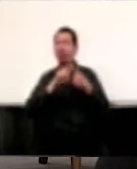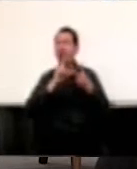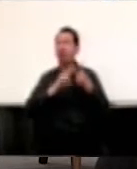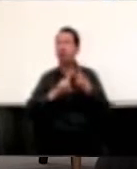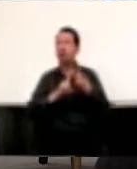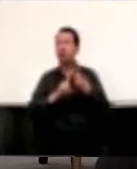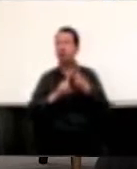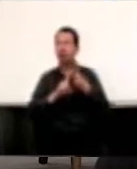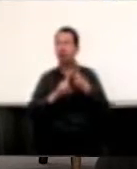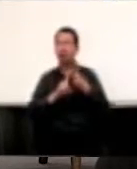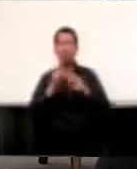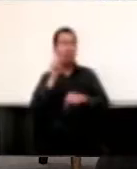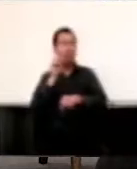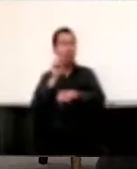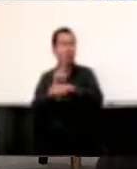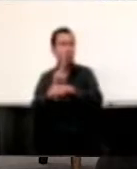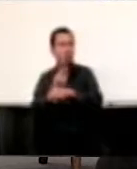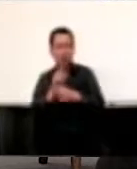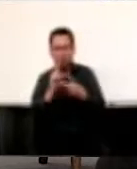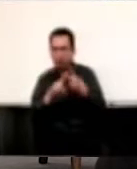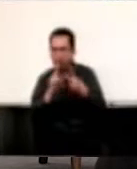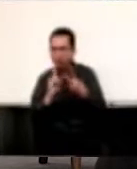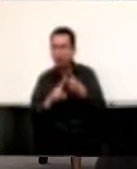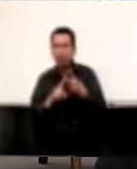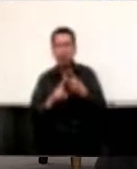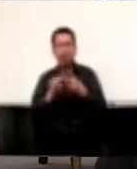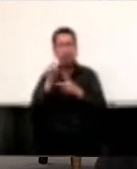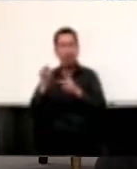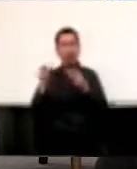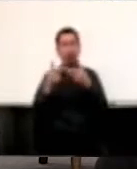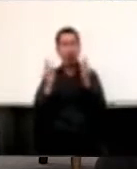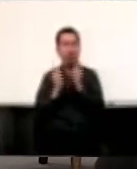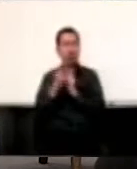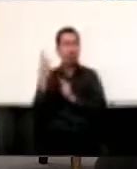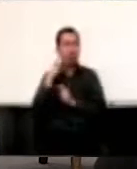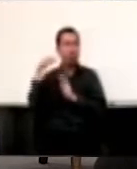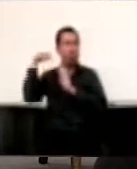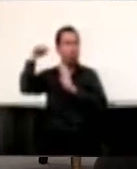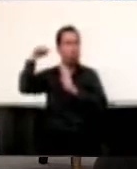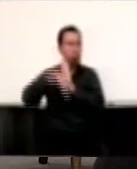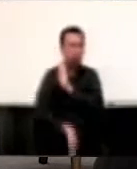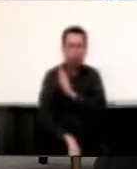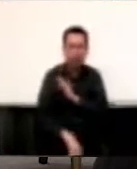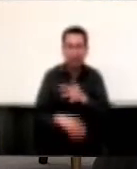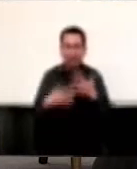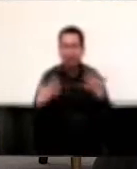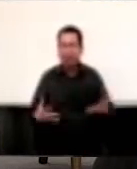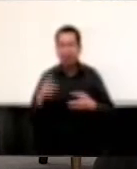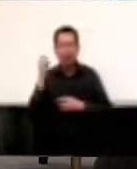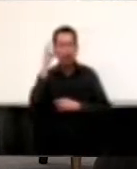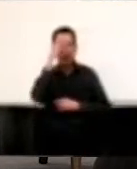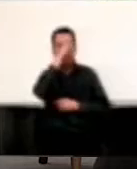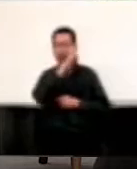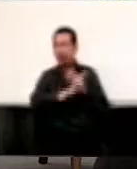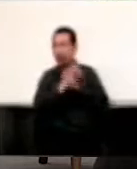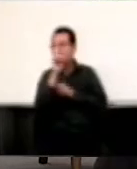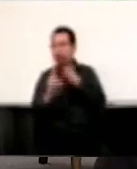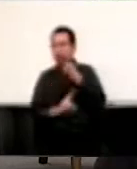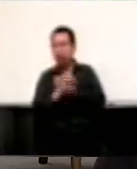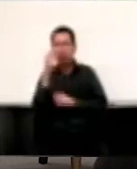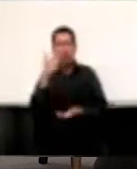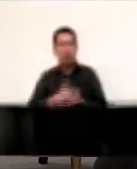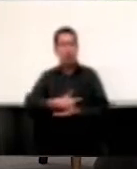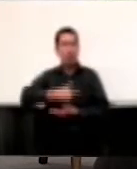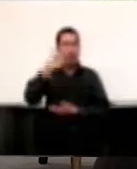ahorita precisamente de Perú, ¿no? Y qué pasa cuando un sistema de partidos colapsa y después la política se vuelve conflictiva, las reuniones ejecutivas